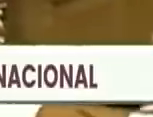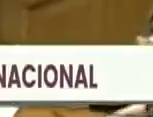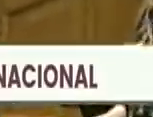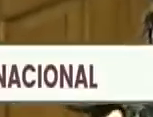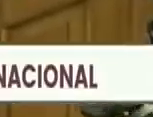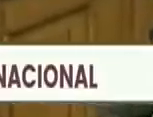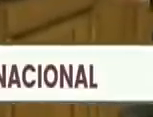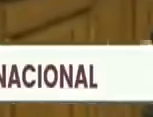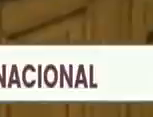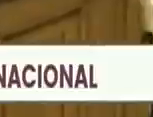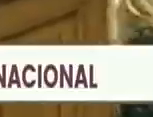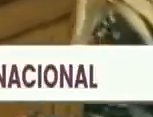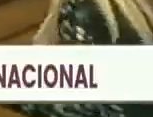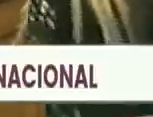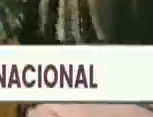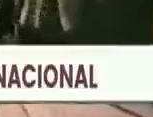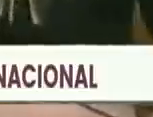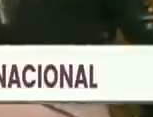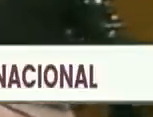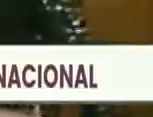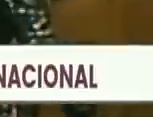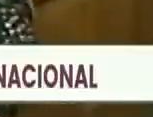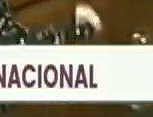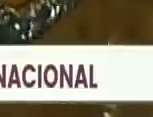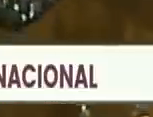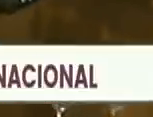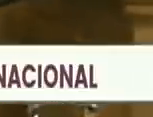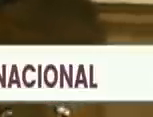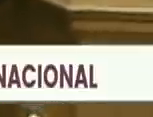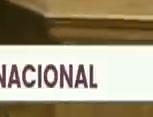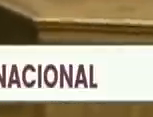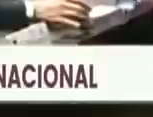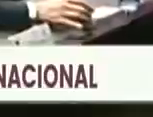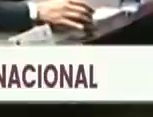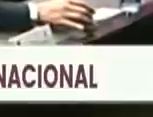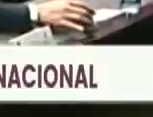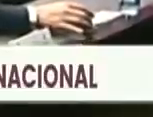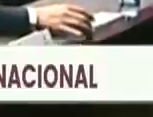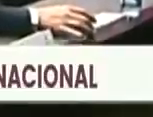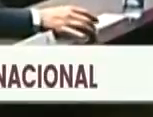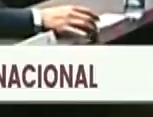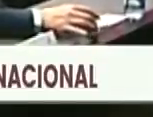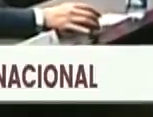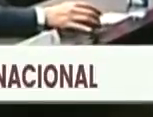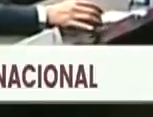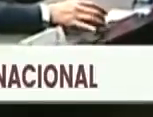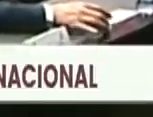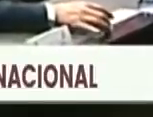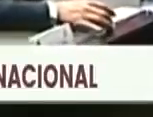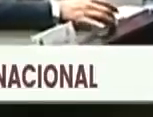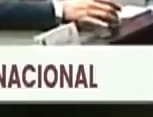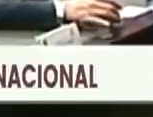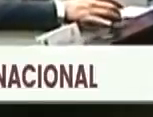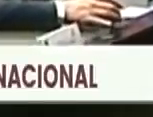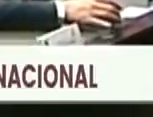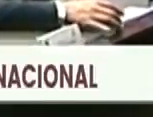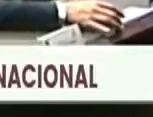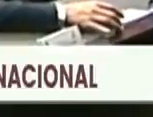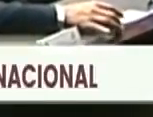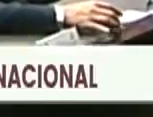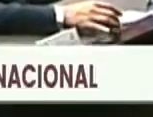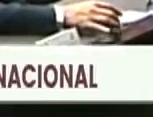compartir con los parlamentarios y parlamentarias lo referente a este momento tan importante, a esta primera discusión